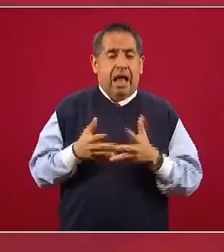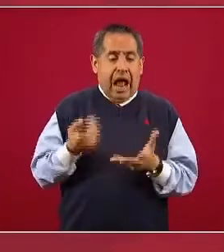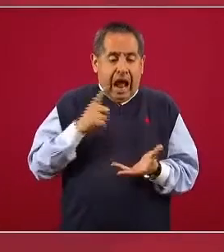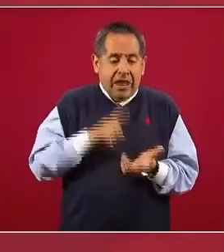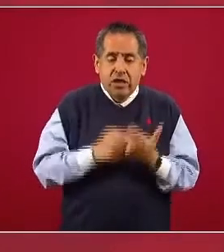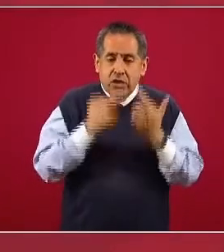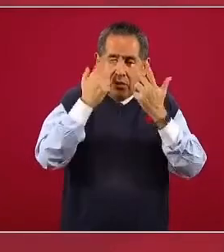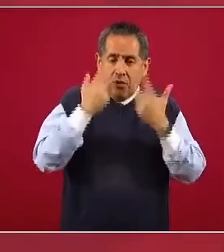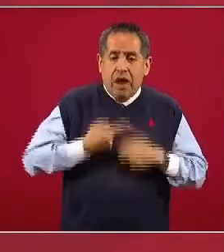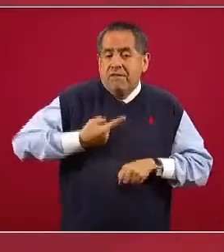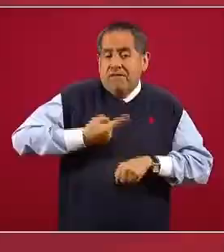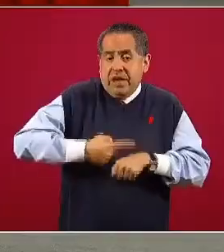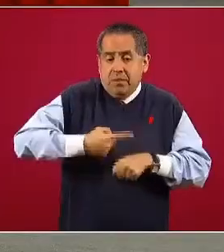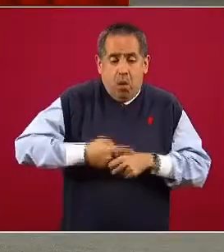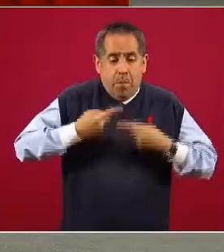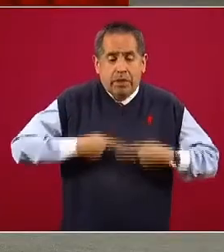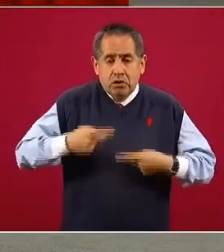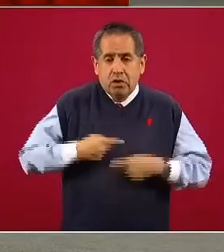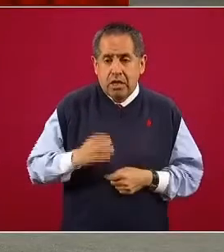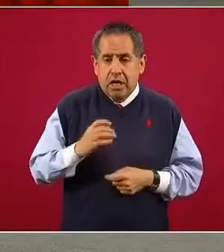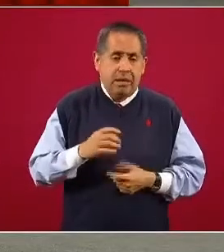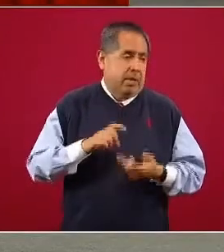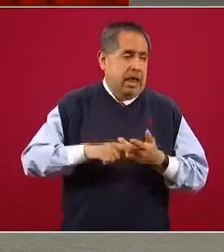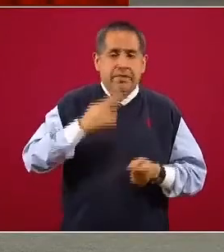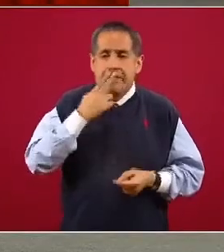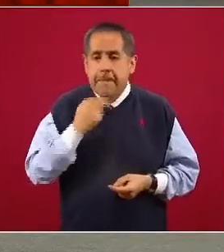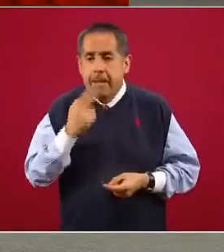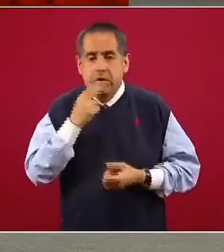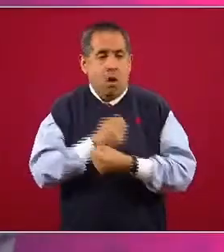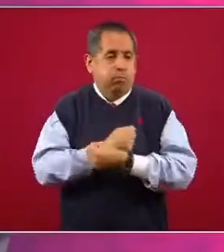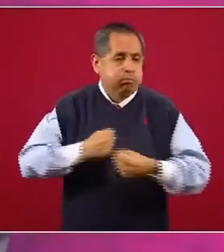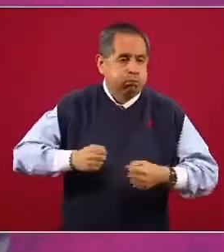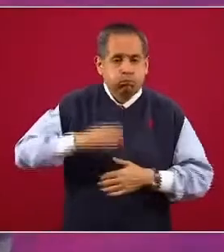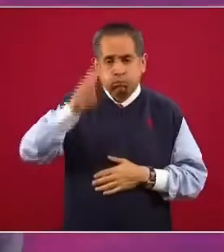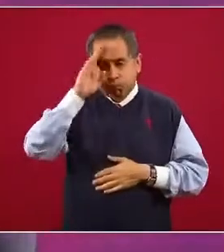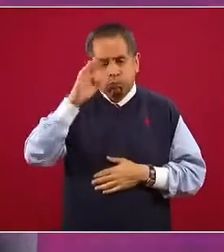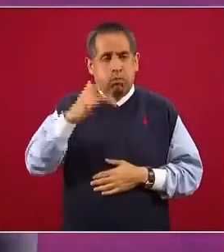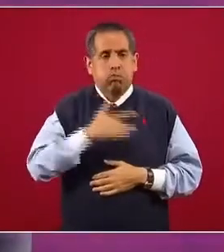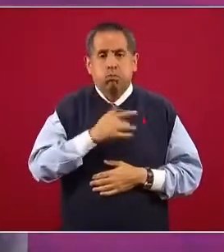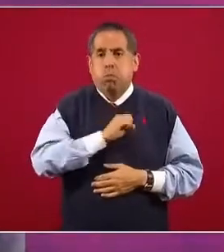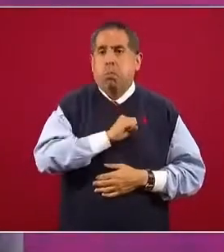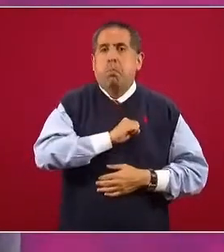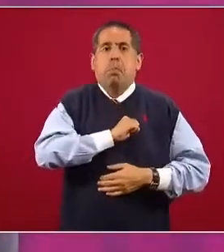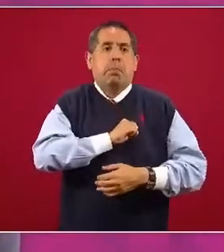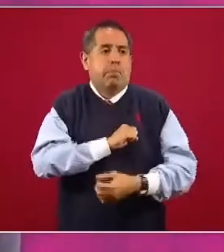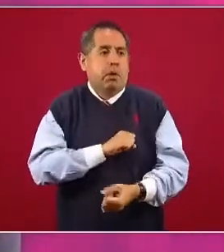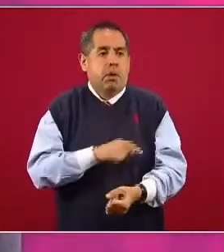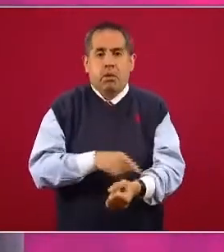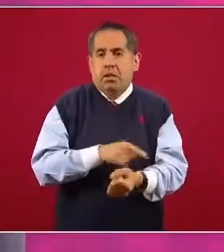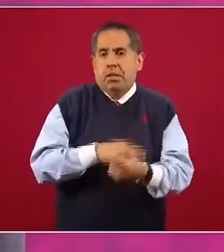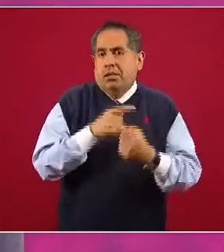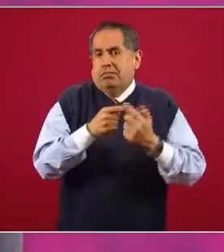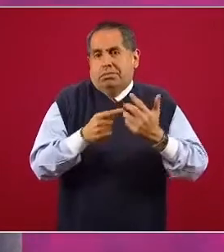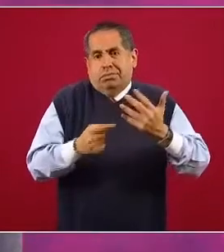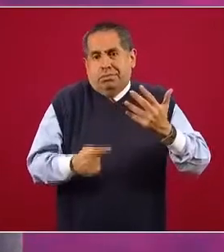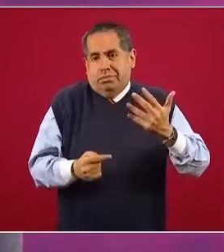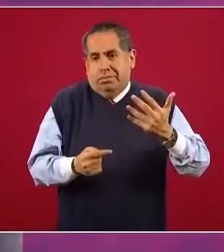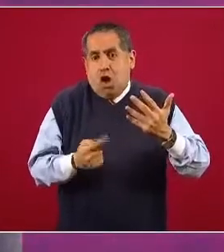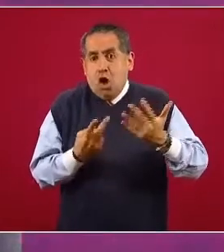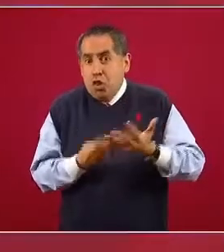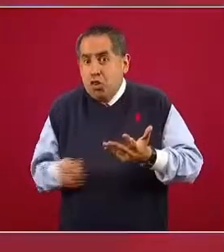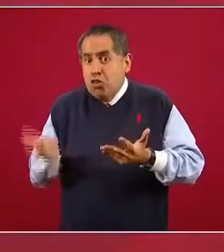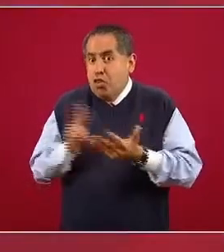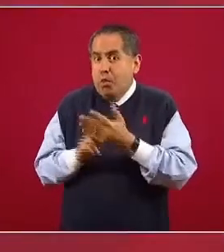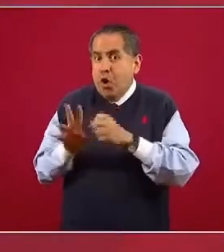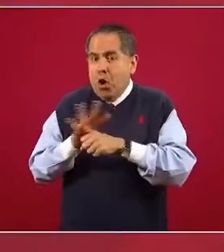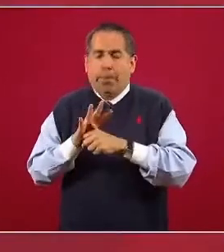crónicas que tiene México: diabetes, obesidad, sobrepeso, hipertensión, una serie de afecciones,